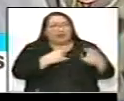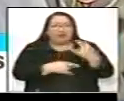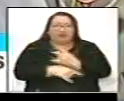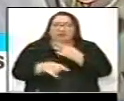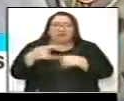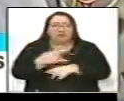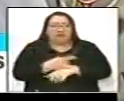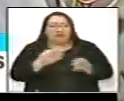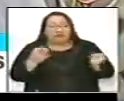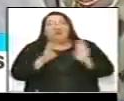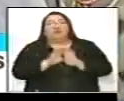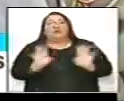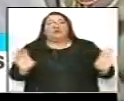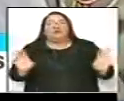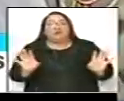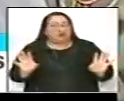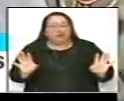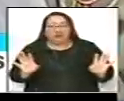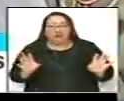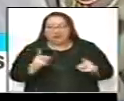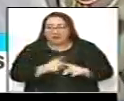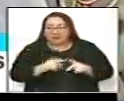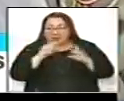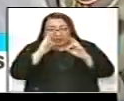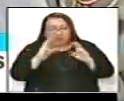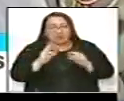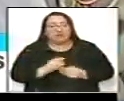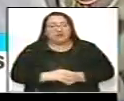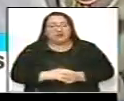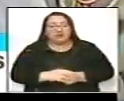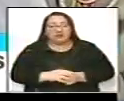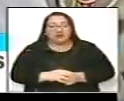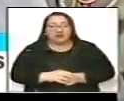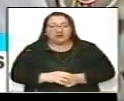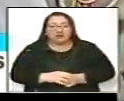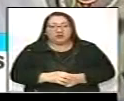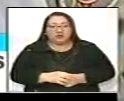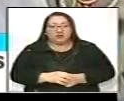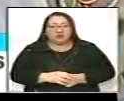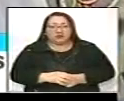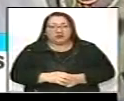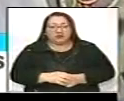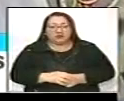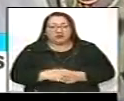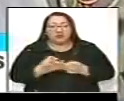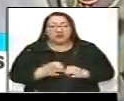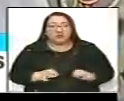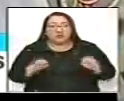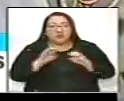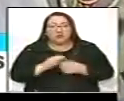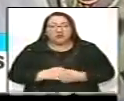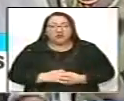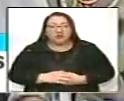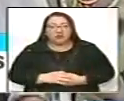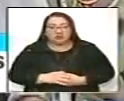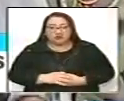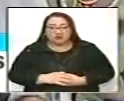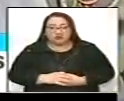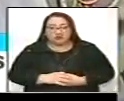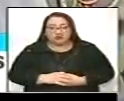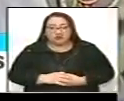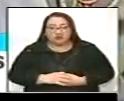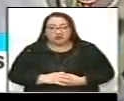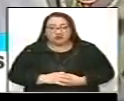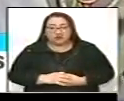porque entonces se me bloquea. Pero respetar es una condición fundamental, pero que tiene que